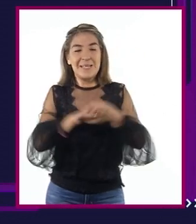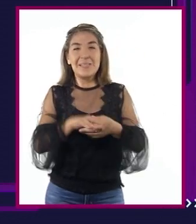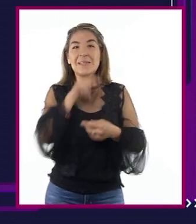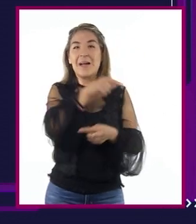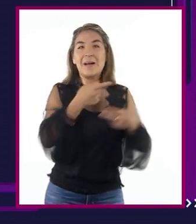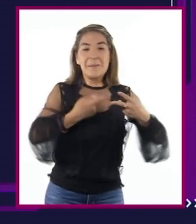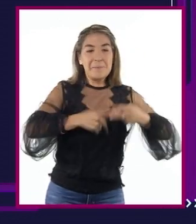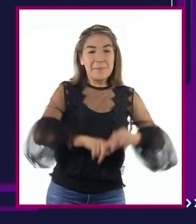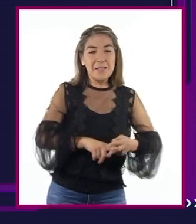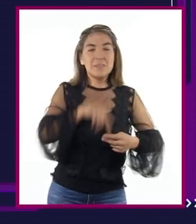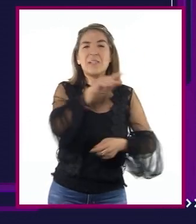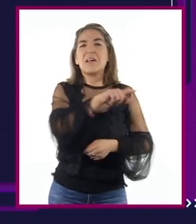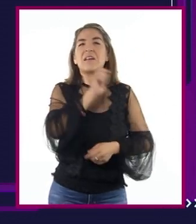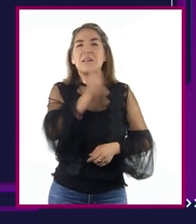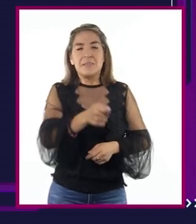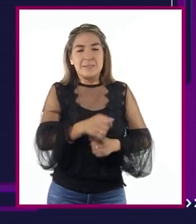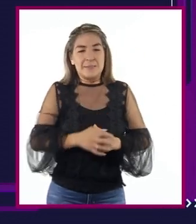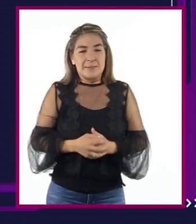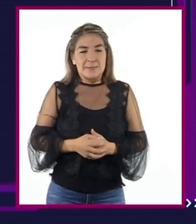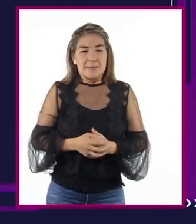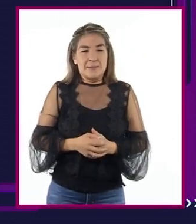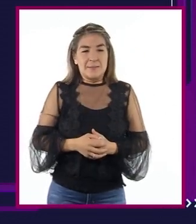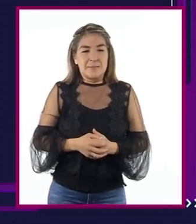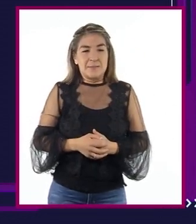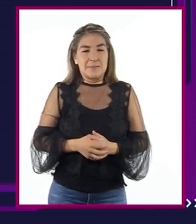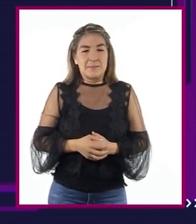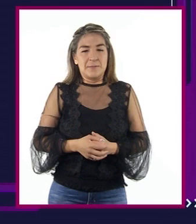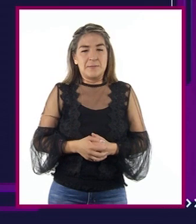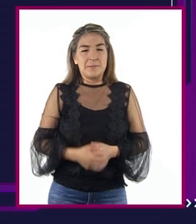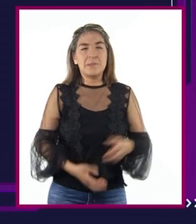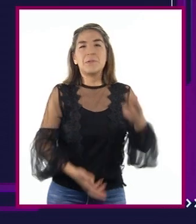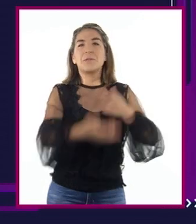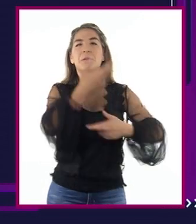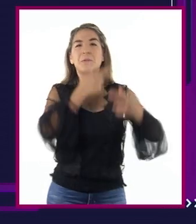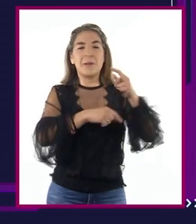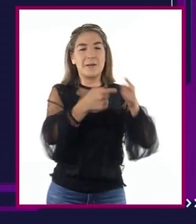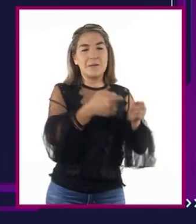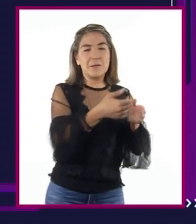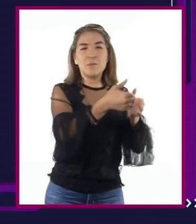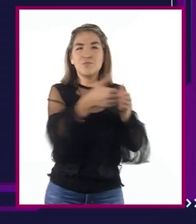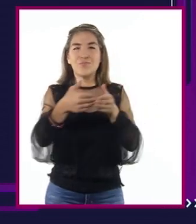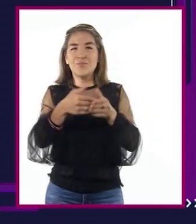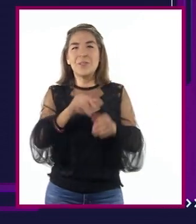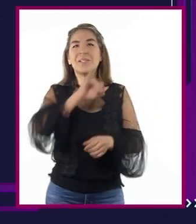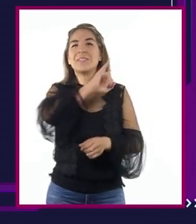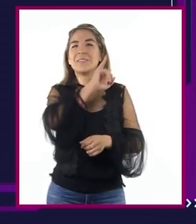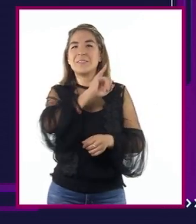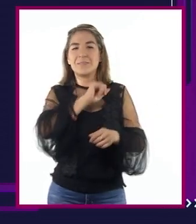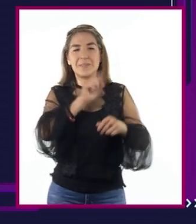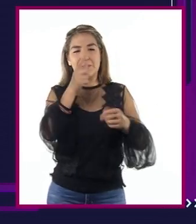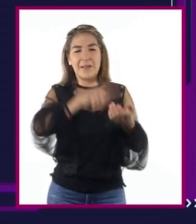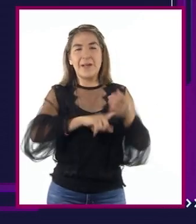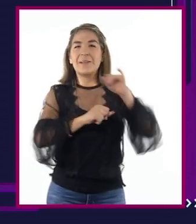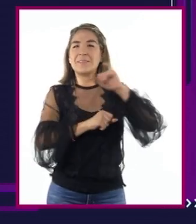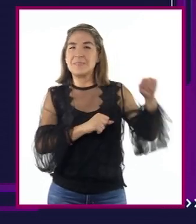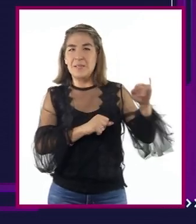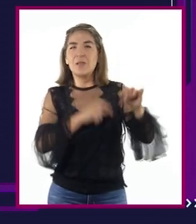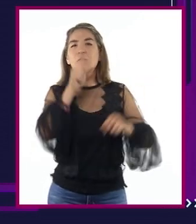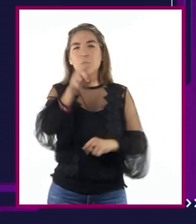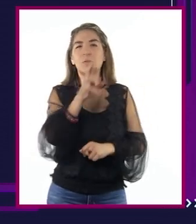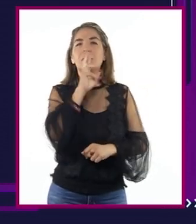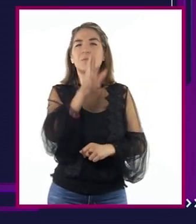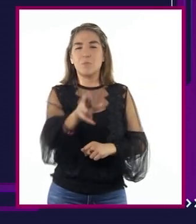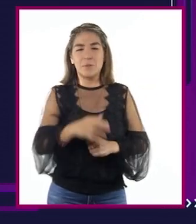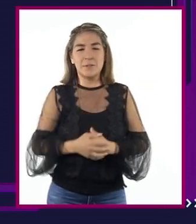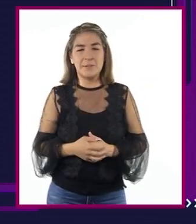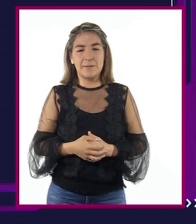origen indica que este se recorrió a la izquierda. Ahora, contesten las siguientes